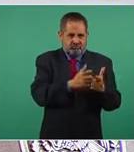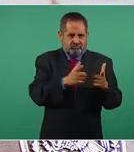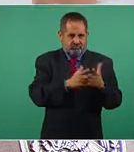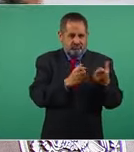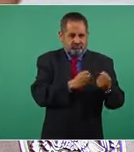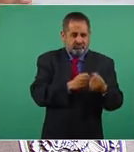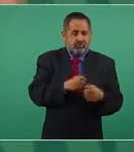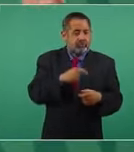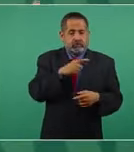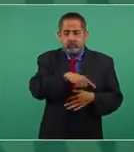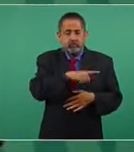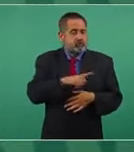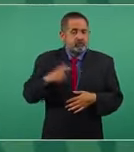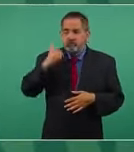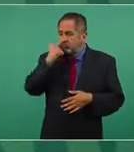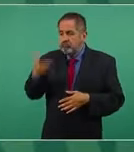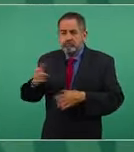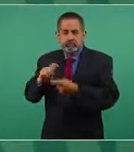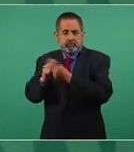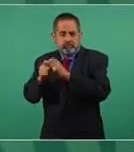que no quieren la transformación,